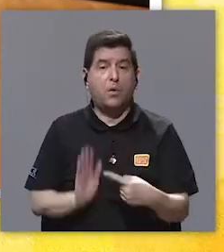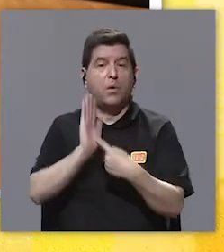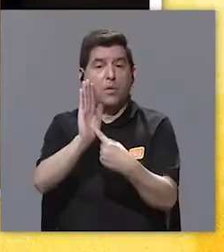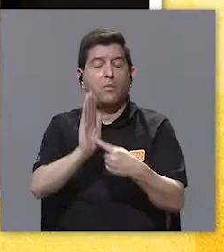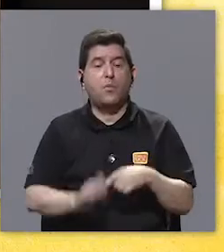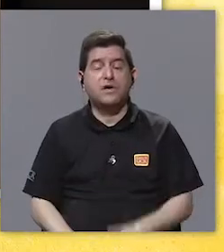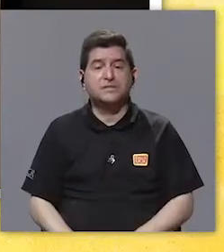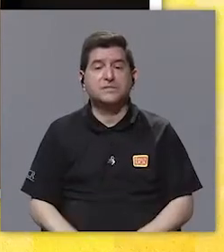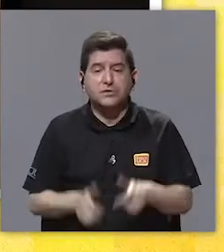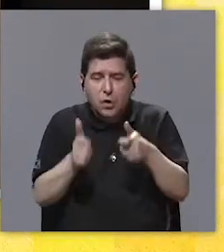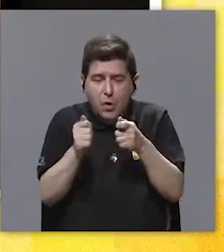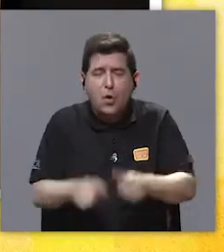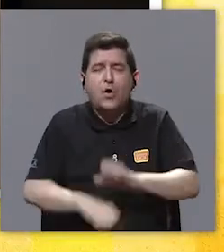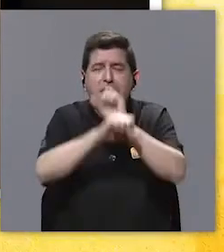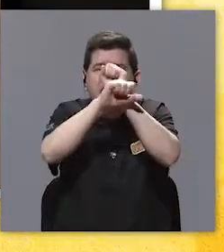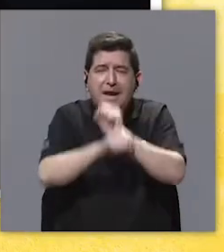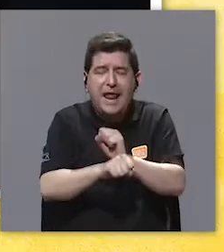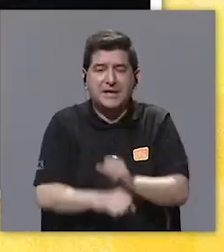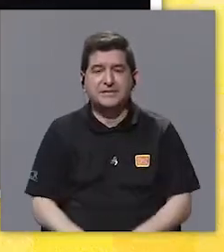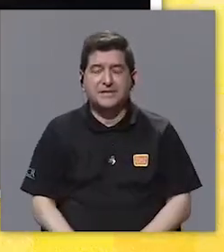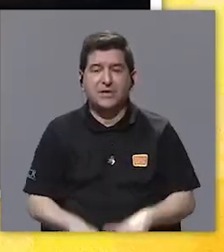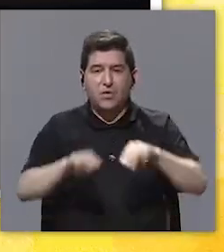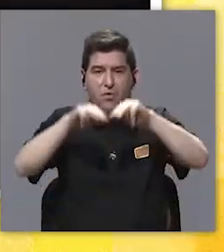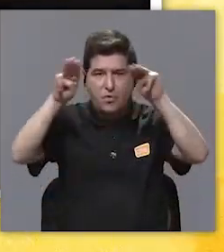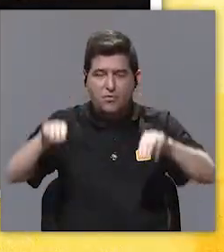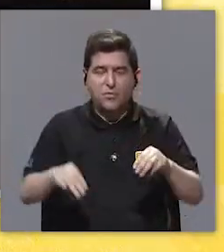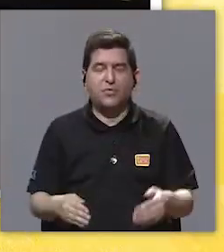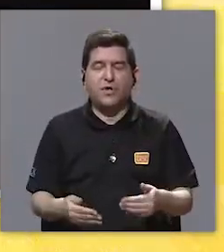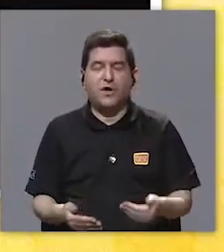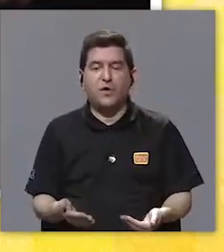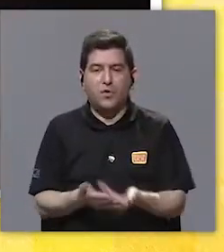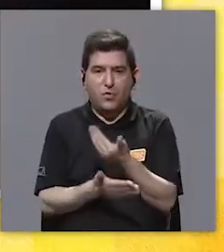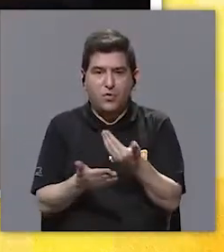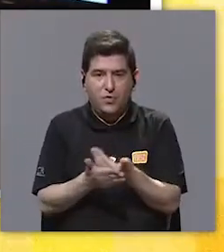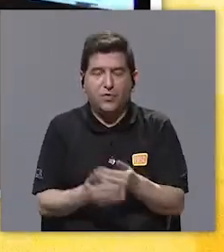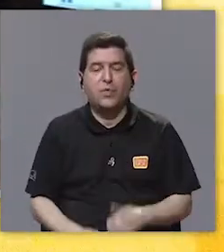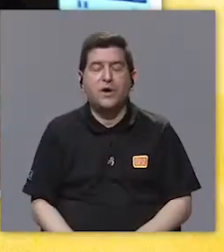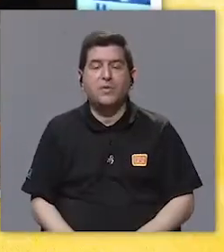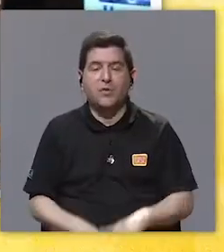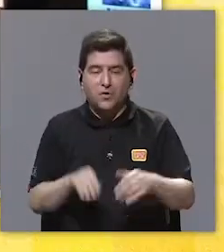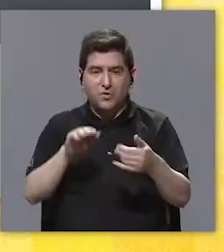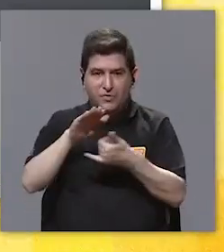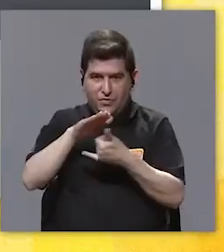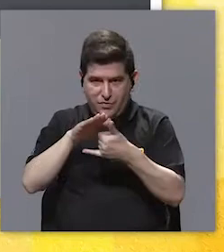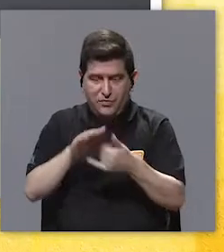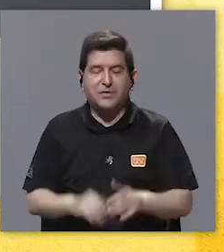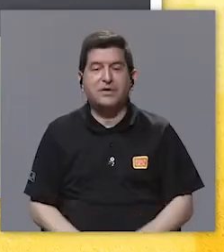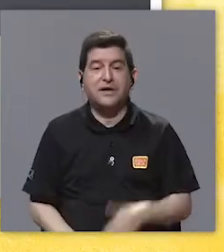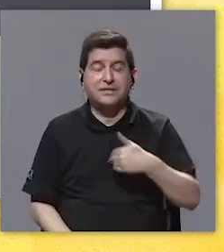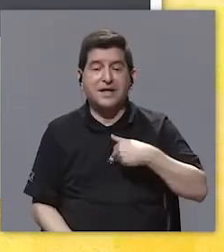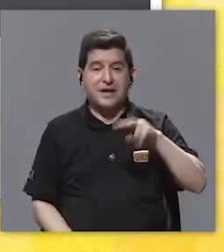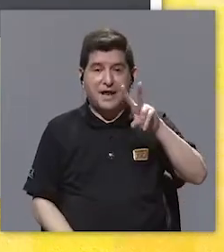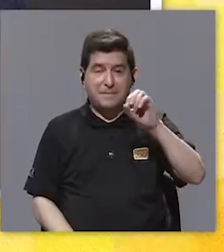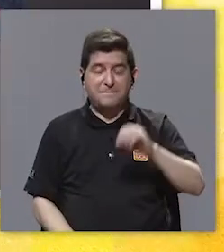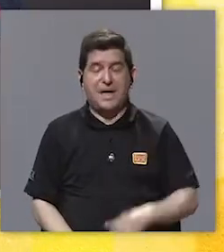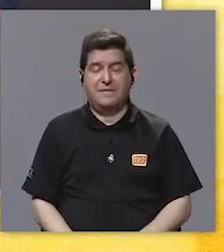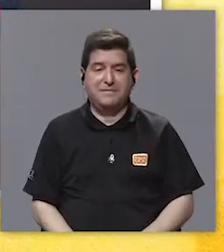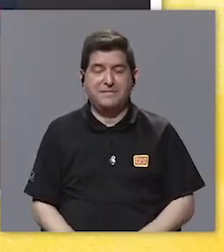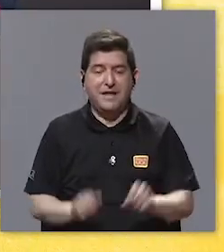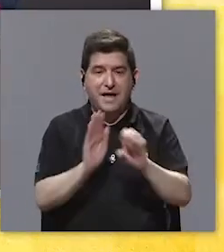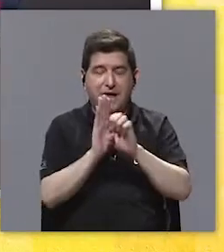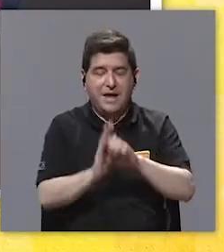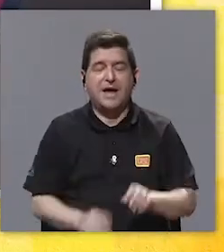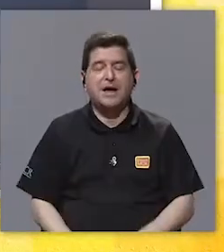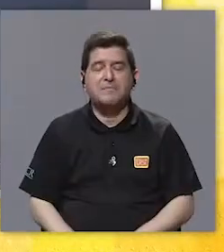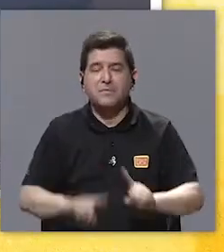de videojuegos clásicos como el museo de arte moderno de nueva york que cuenta con una colección de más de 20 videojuegos como pack